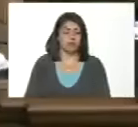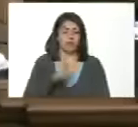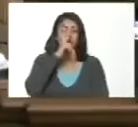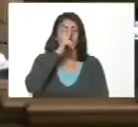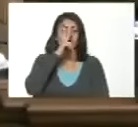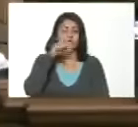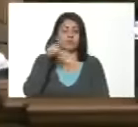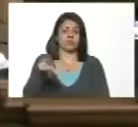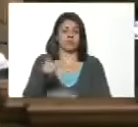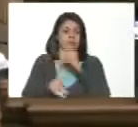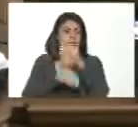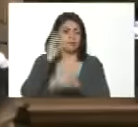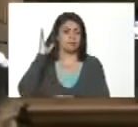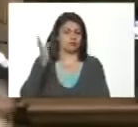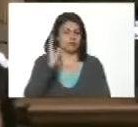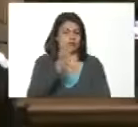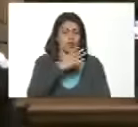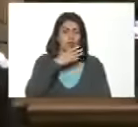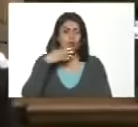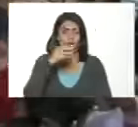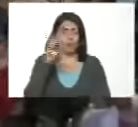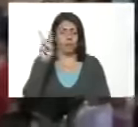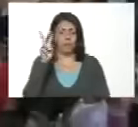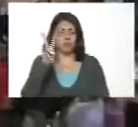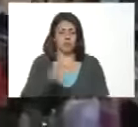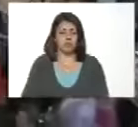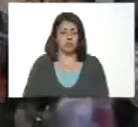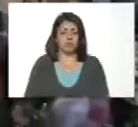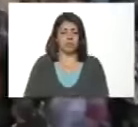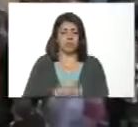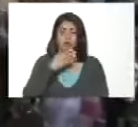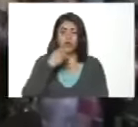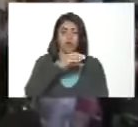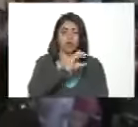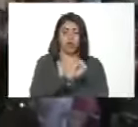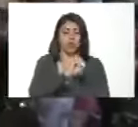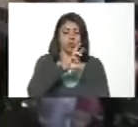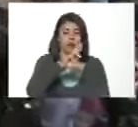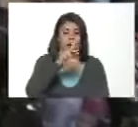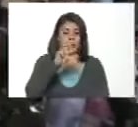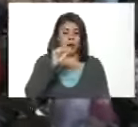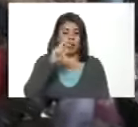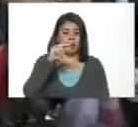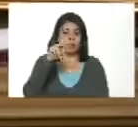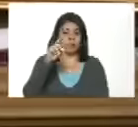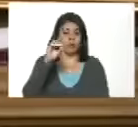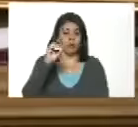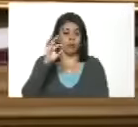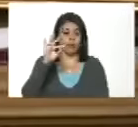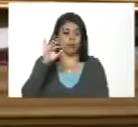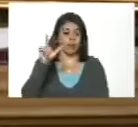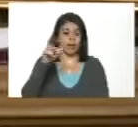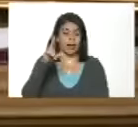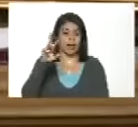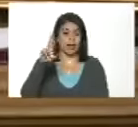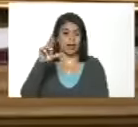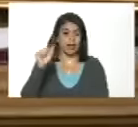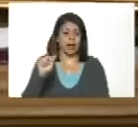brutal a mansalva de un joven venezolano, el joven hermano Orlando Figuera, y que esa